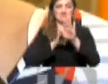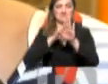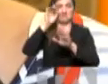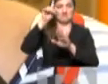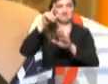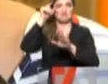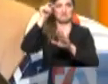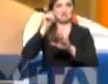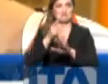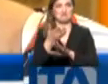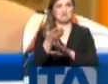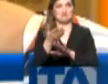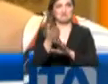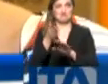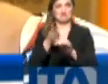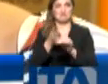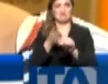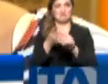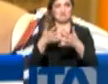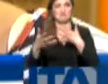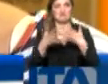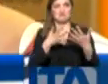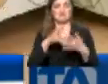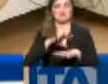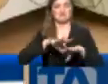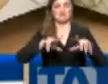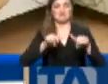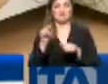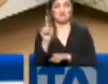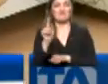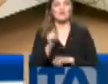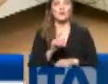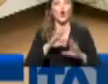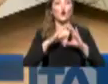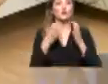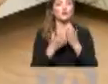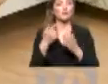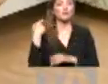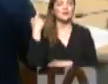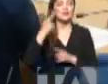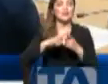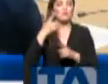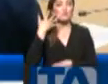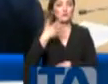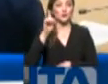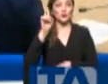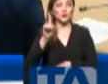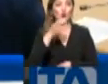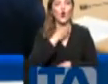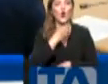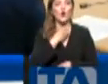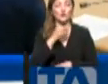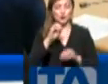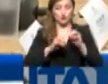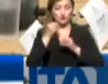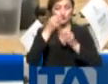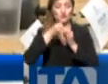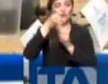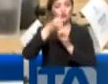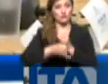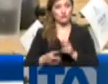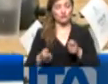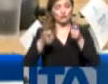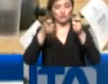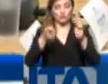pues, tenga realmente la intención de transparentar estos hechos de corrupción. La comisión tiene hasta el 1 de agosto para presentar el informe final y luego